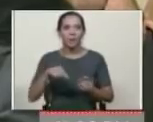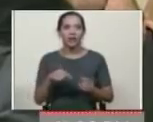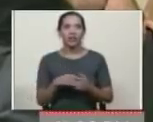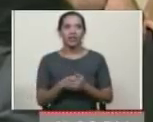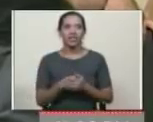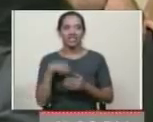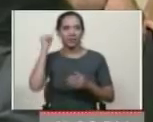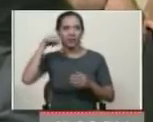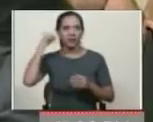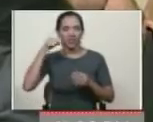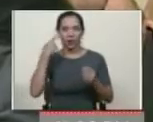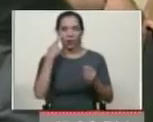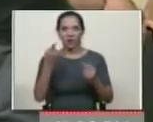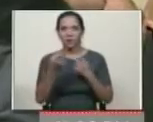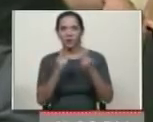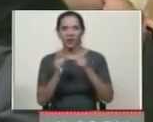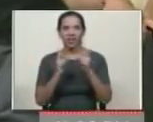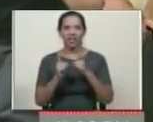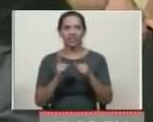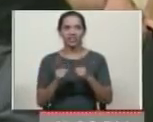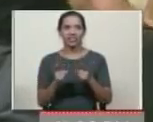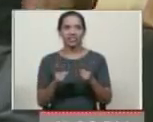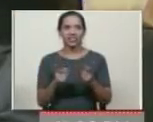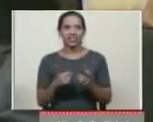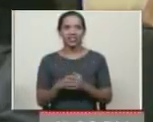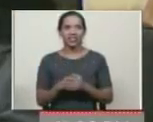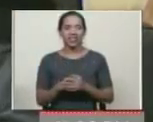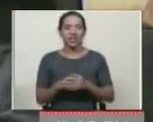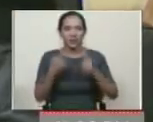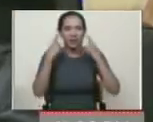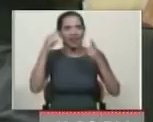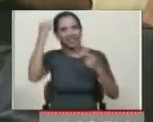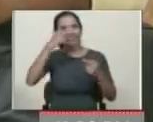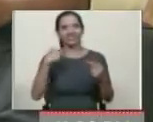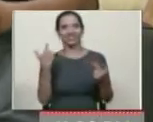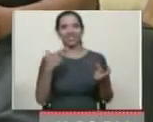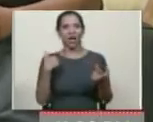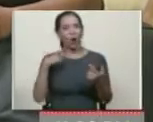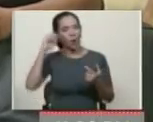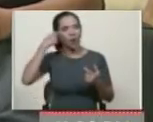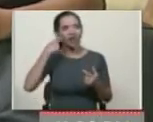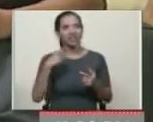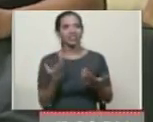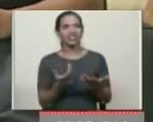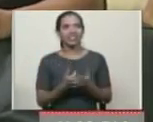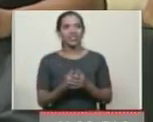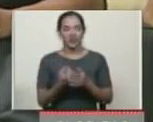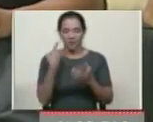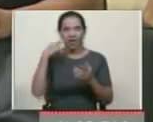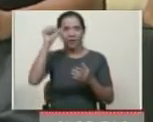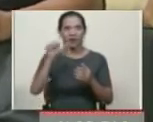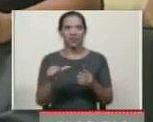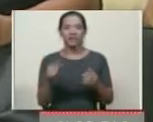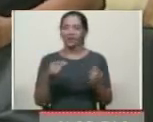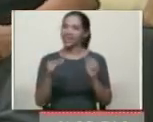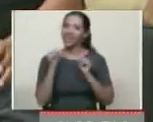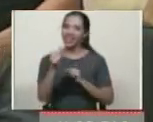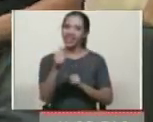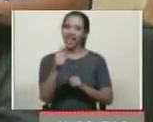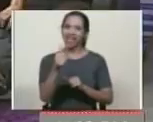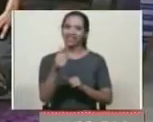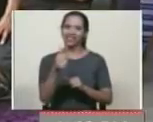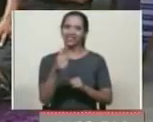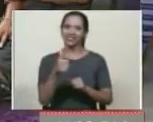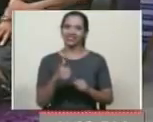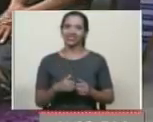de videos que ven por allí, por favor. Espero que Ina Fino Genova vea mi video. Después de las 12 de la noche. Espero que Ina vea mi video y le dé like. Vamos al video y ya venimos con más Zurda